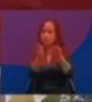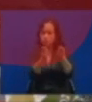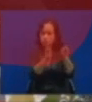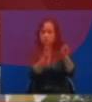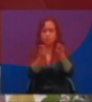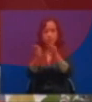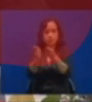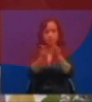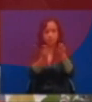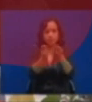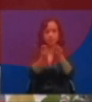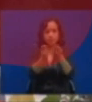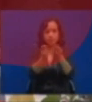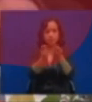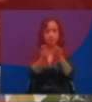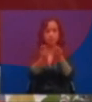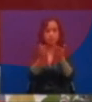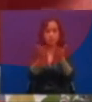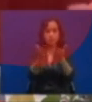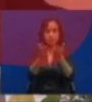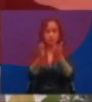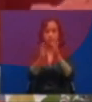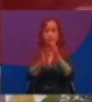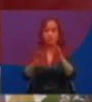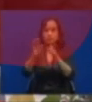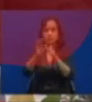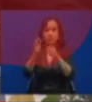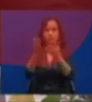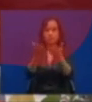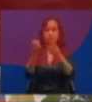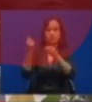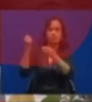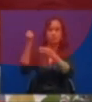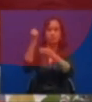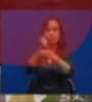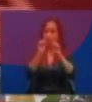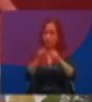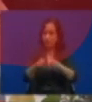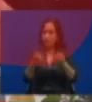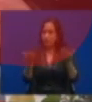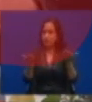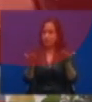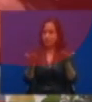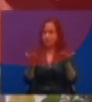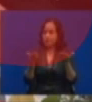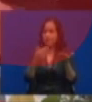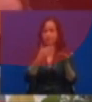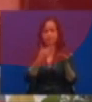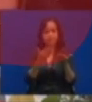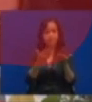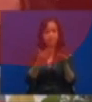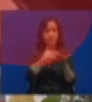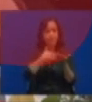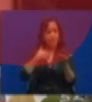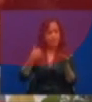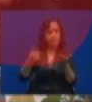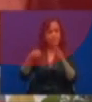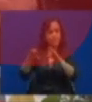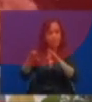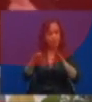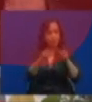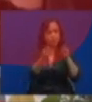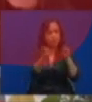qué es lo que harían sería matar al país no mantener la actividades normales